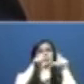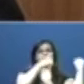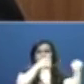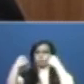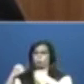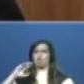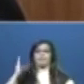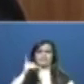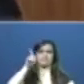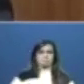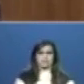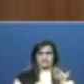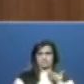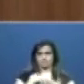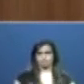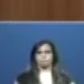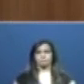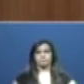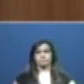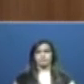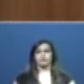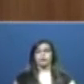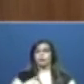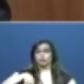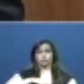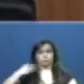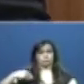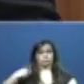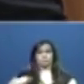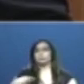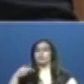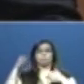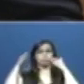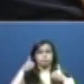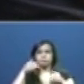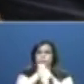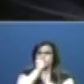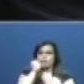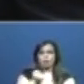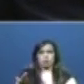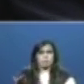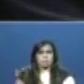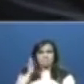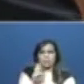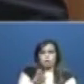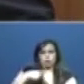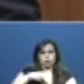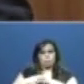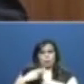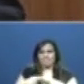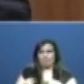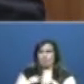modelo autonómico nuestra propia dedicación y representación política está sometida a un profundo